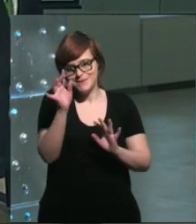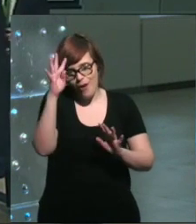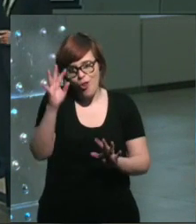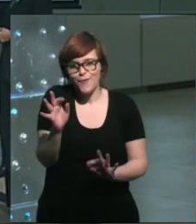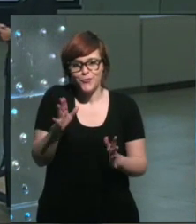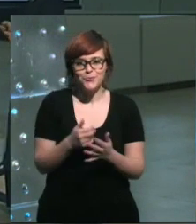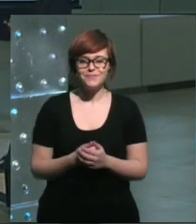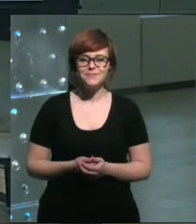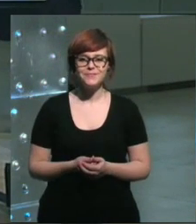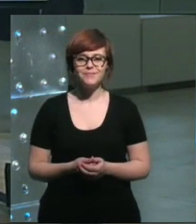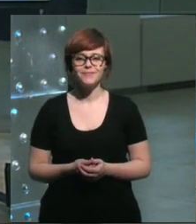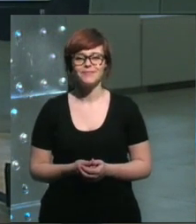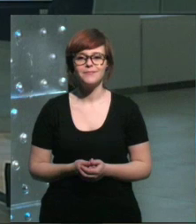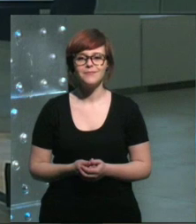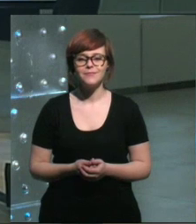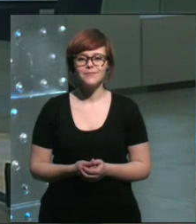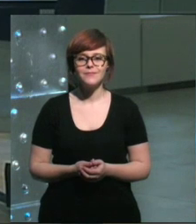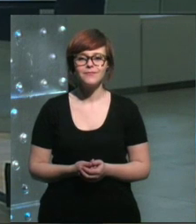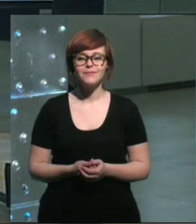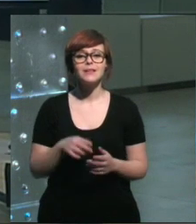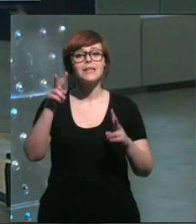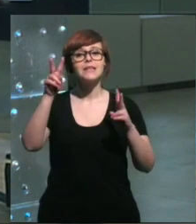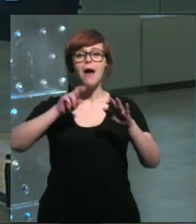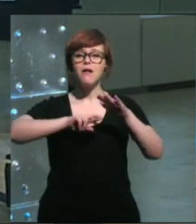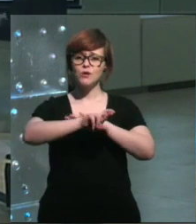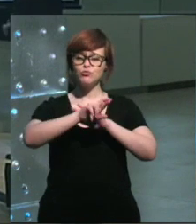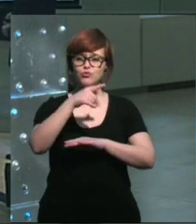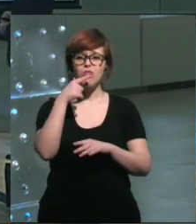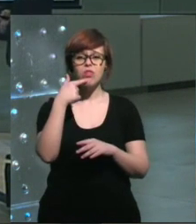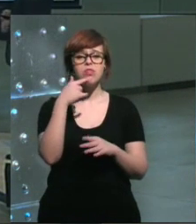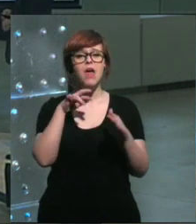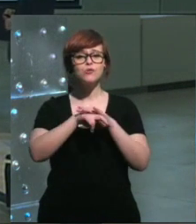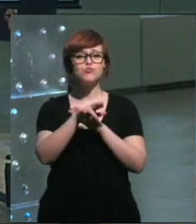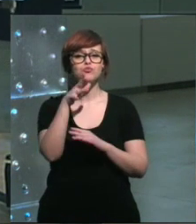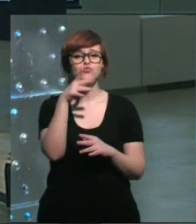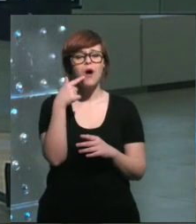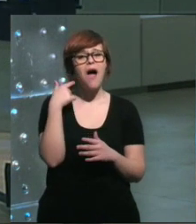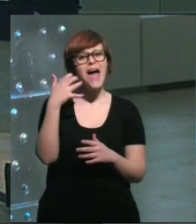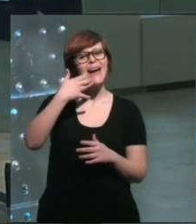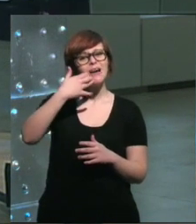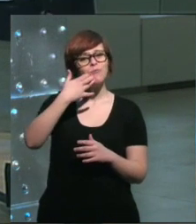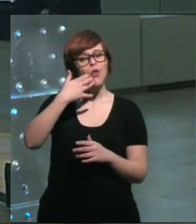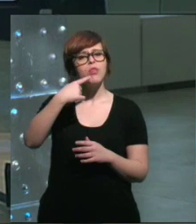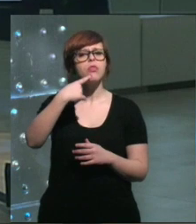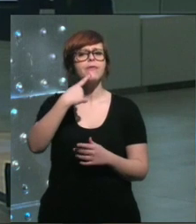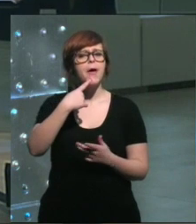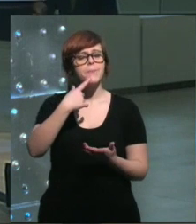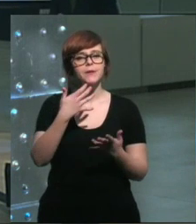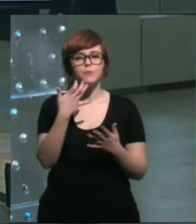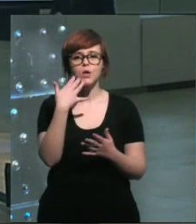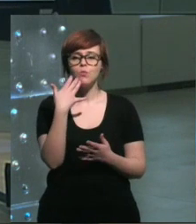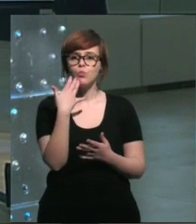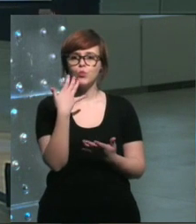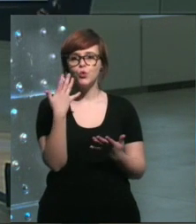Recursos. Hablaba aquí anteriormente de algunos ejemplos. El poder decir, oye, pues voy a ir a